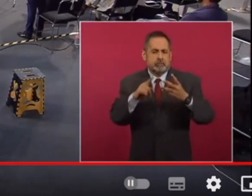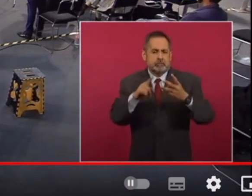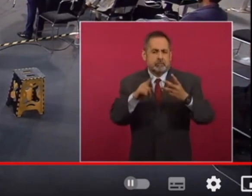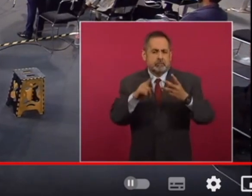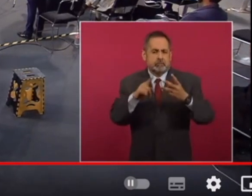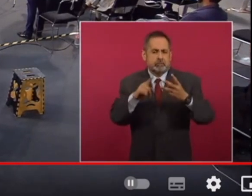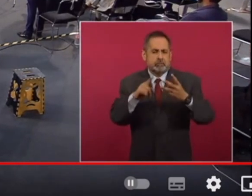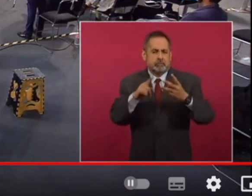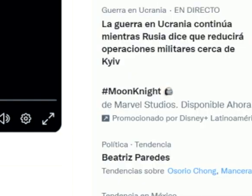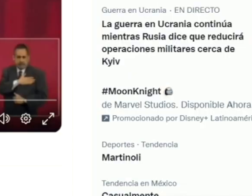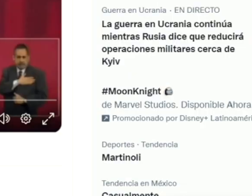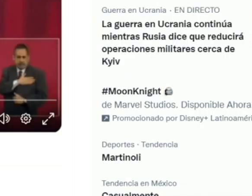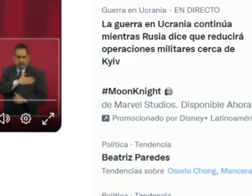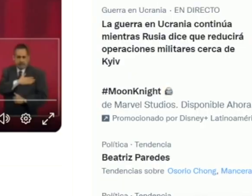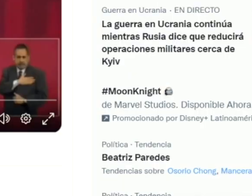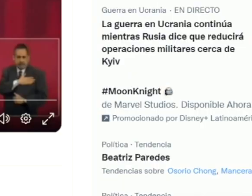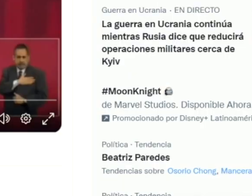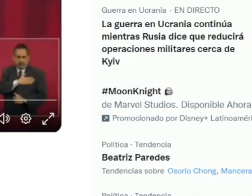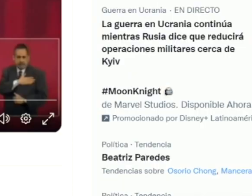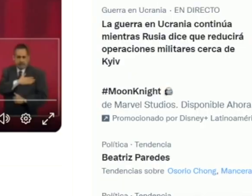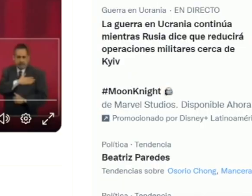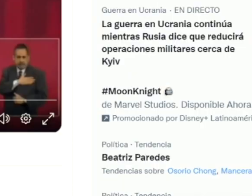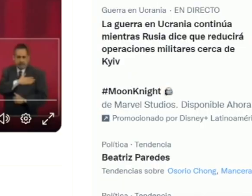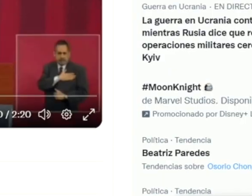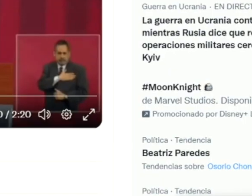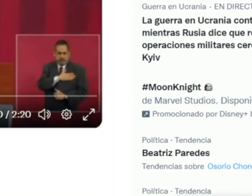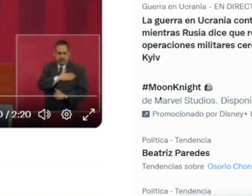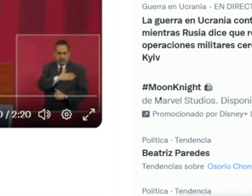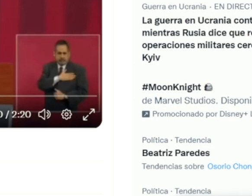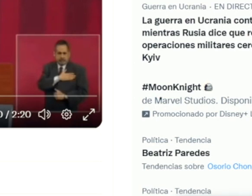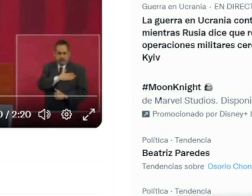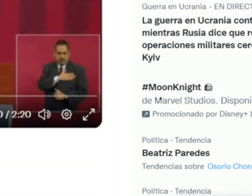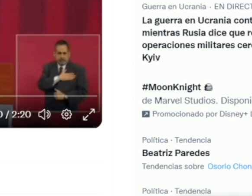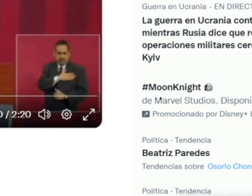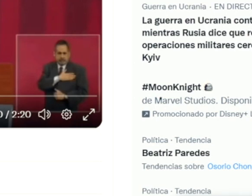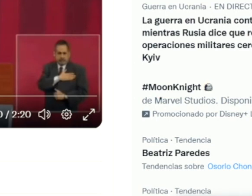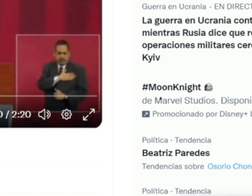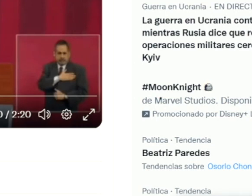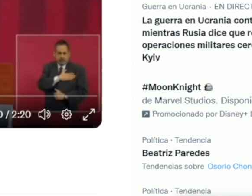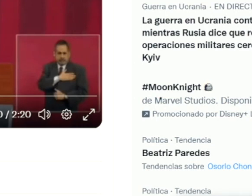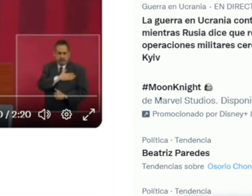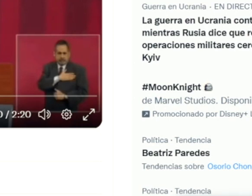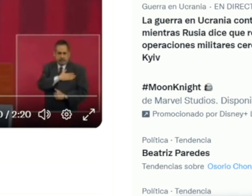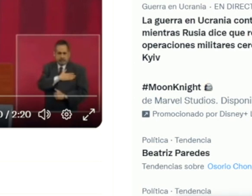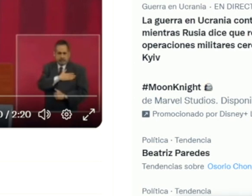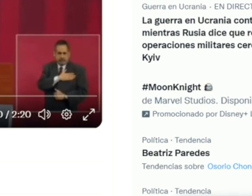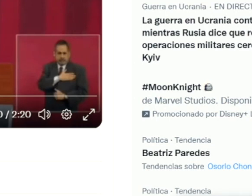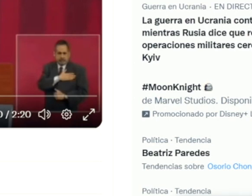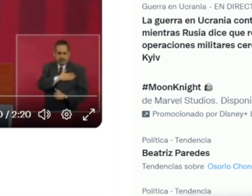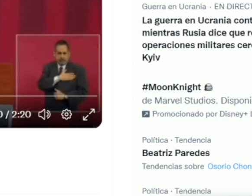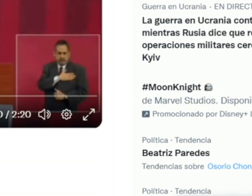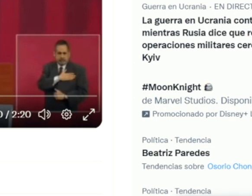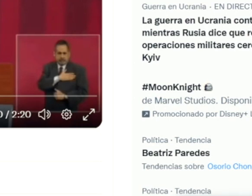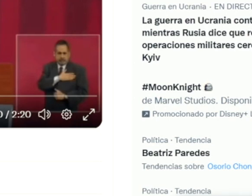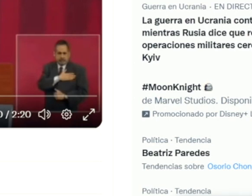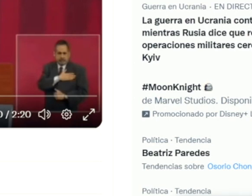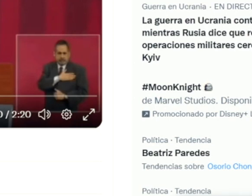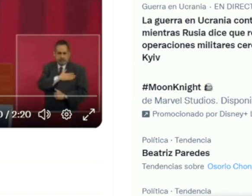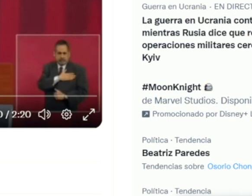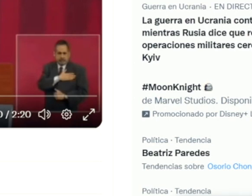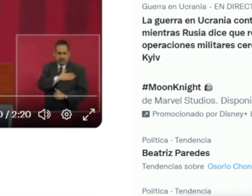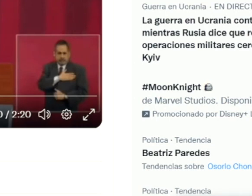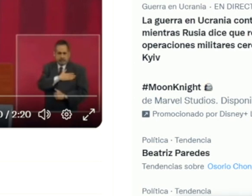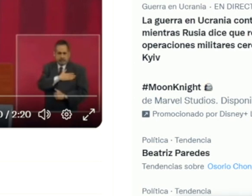derecho a réplica. Pues ahí lo tienen, ¿no, familia? Mucha labia, mucha boruca para soltar el madrazo. ¿Qué piensa de Vladimir